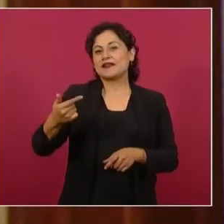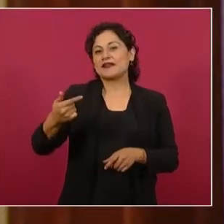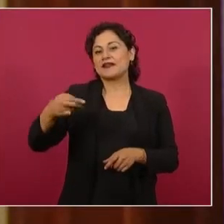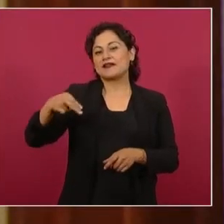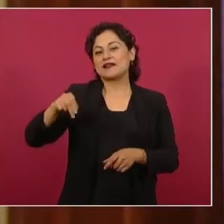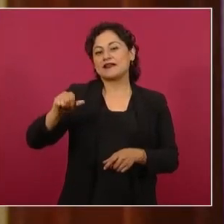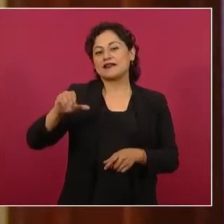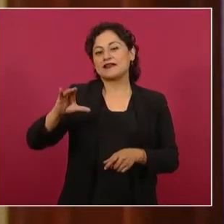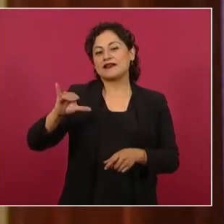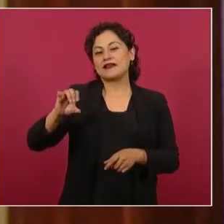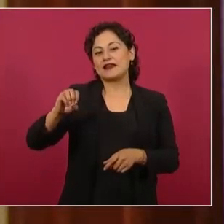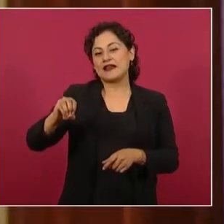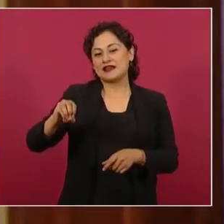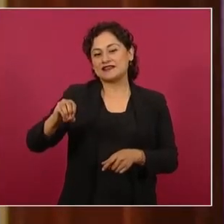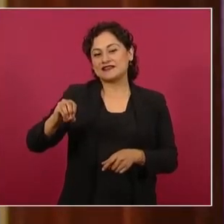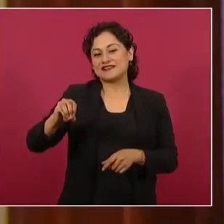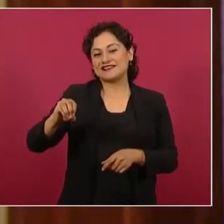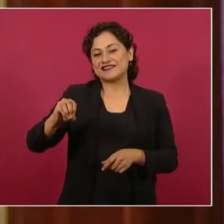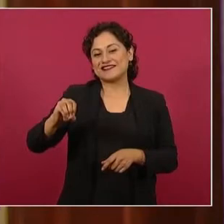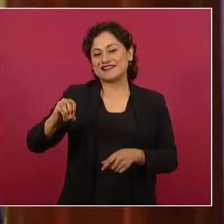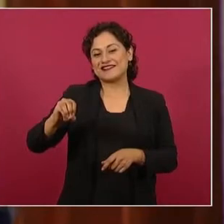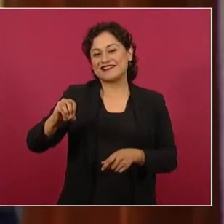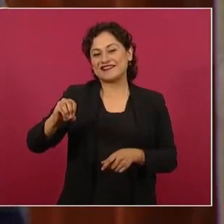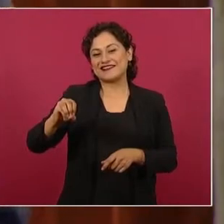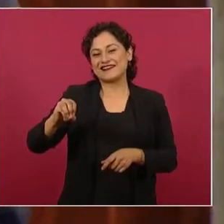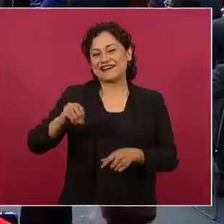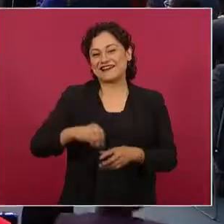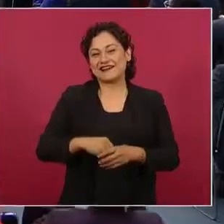Ignacio Mier